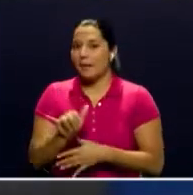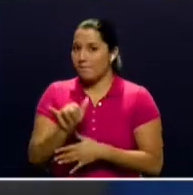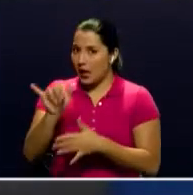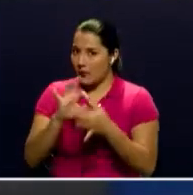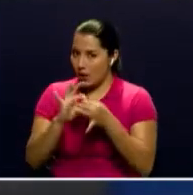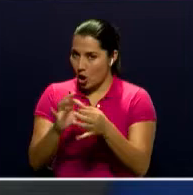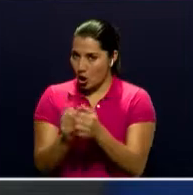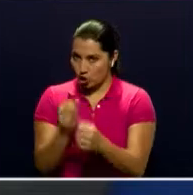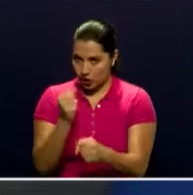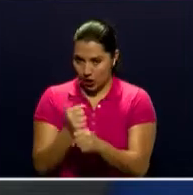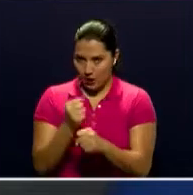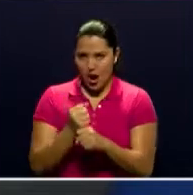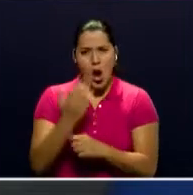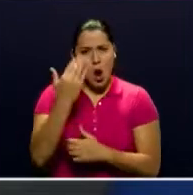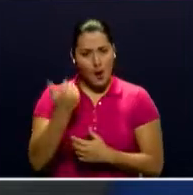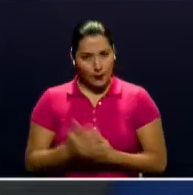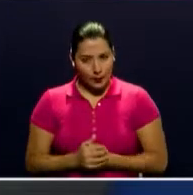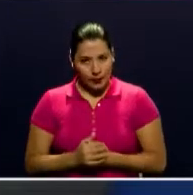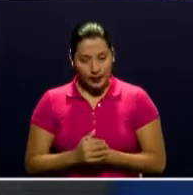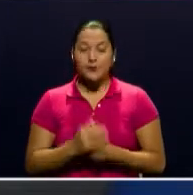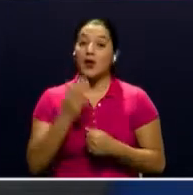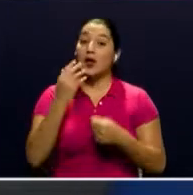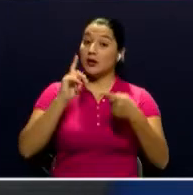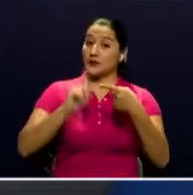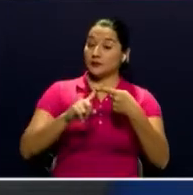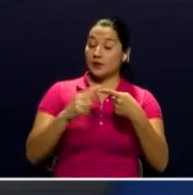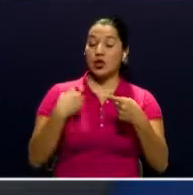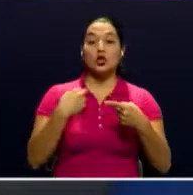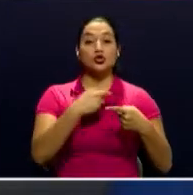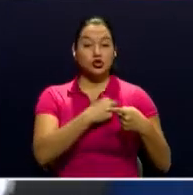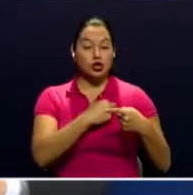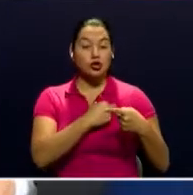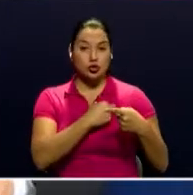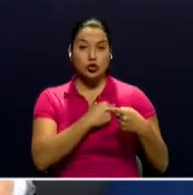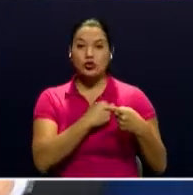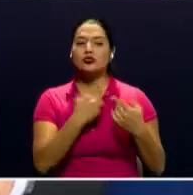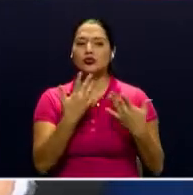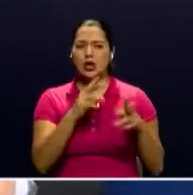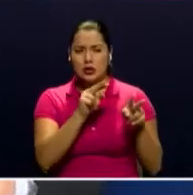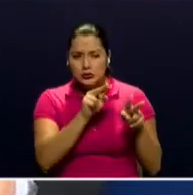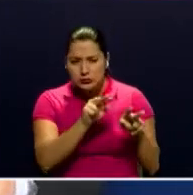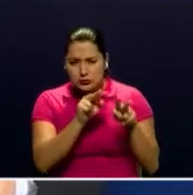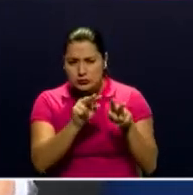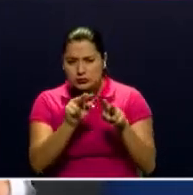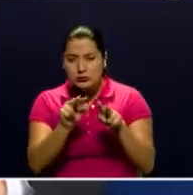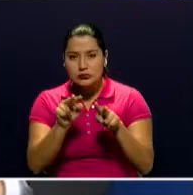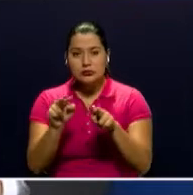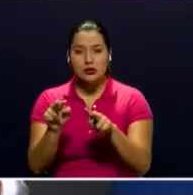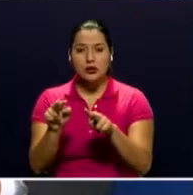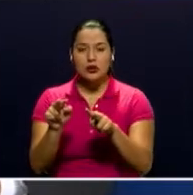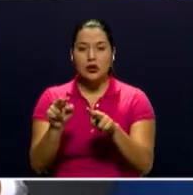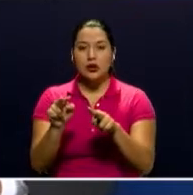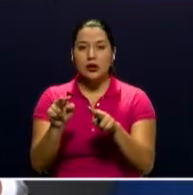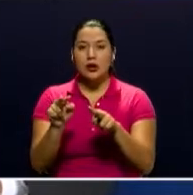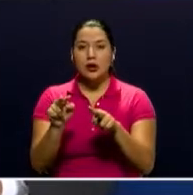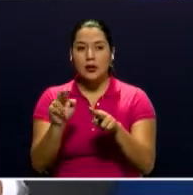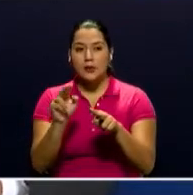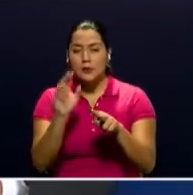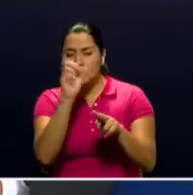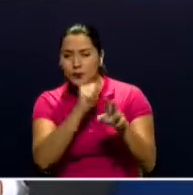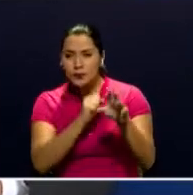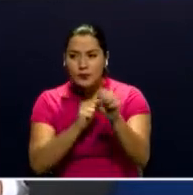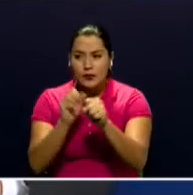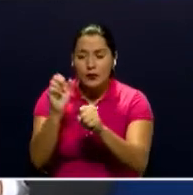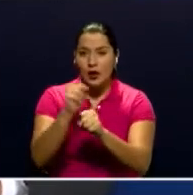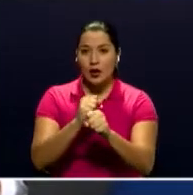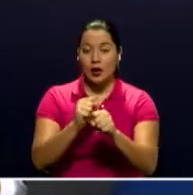Eso responde a dos situaciones. Una, pues obviamente nosotros hemos estado detectando los casos